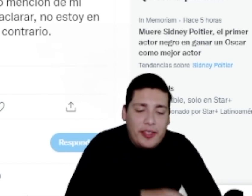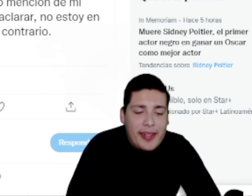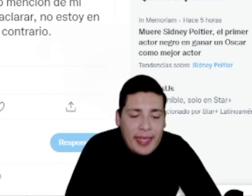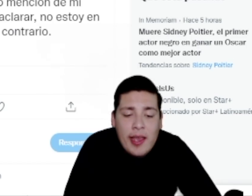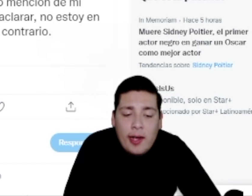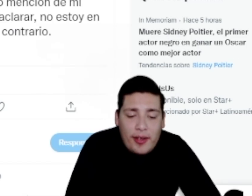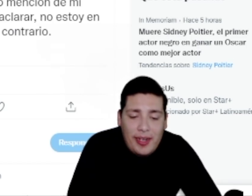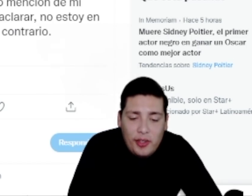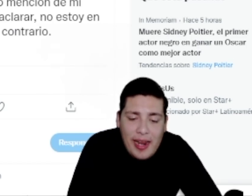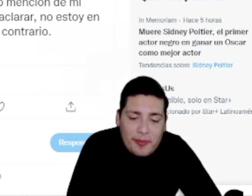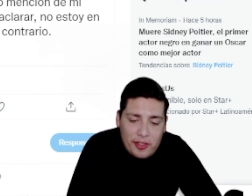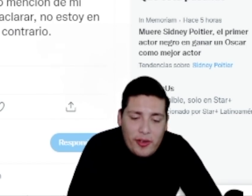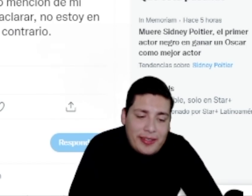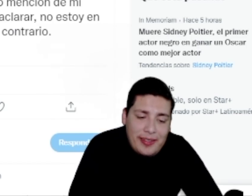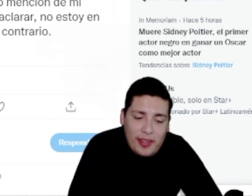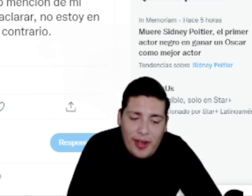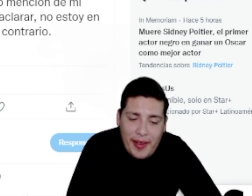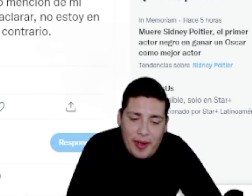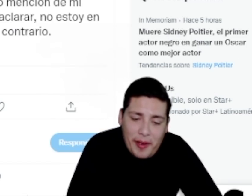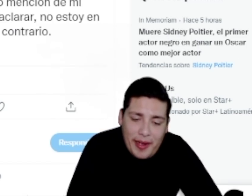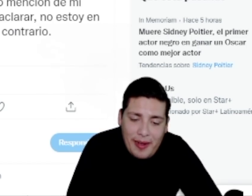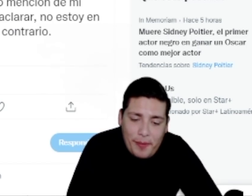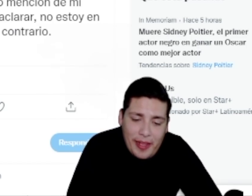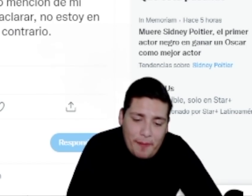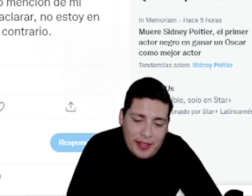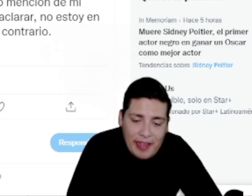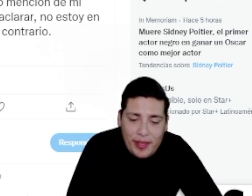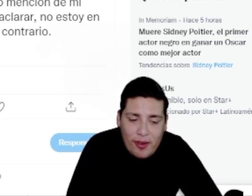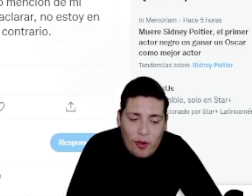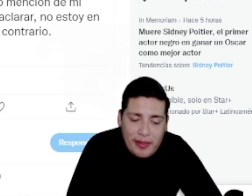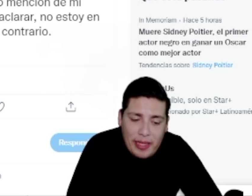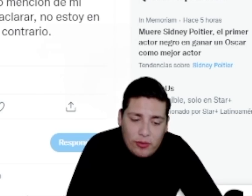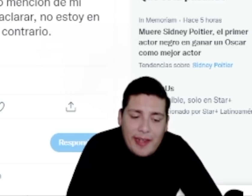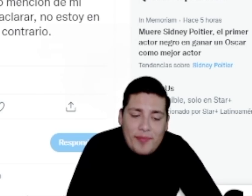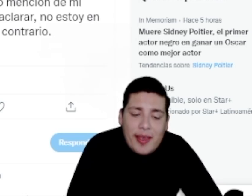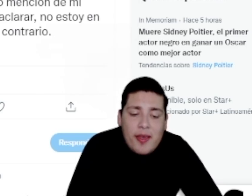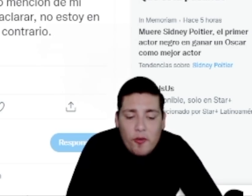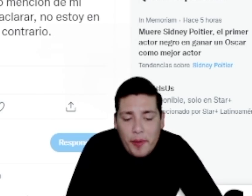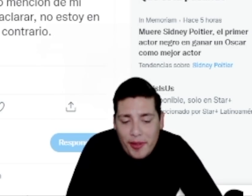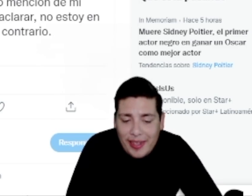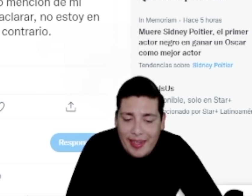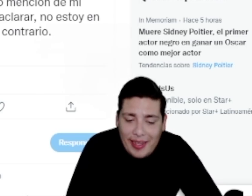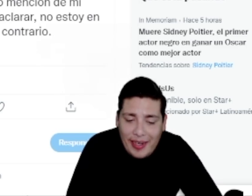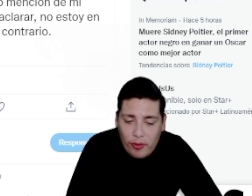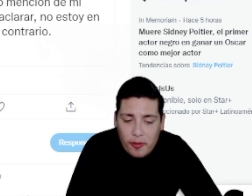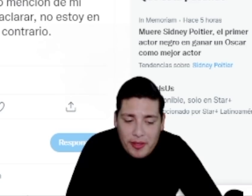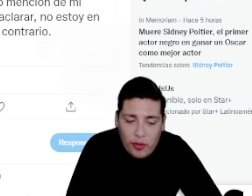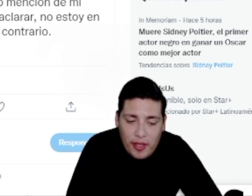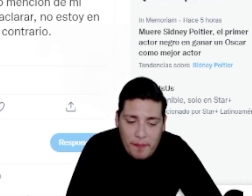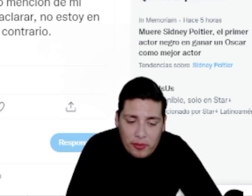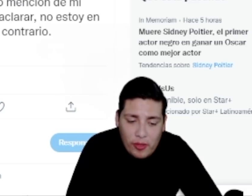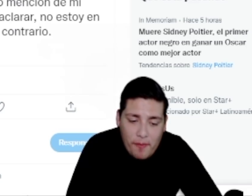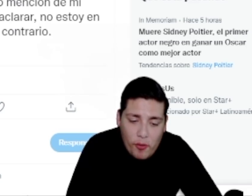comenta lo siguiente: con relación a las menciones que se hicieron ayer en la mañanera del presidente, quiero comentar lo siguiente. Un periodista en Quintana Roo hizo